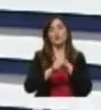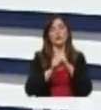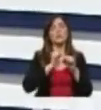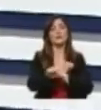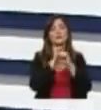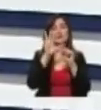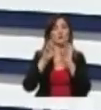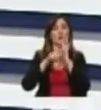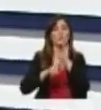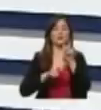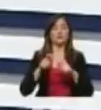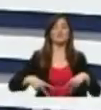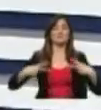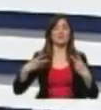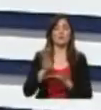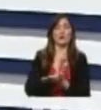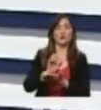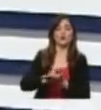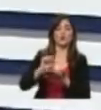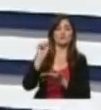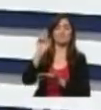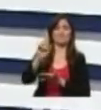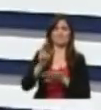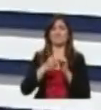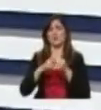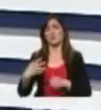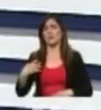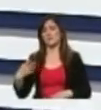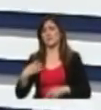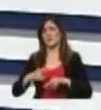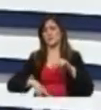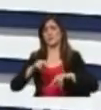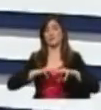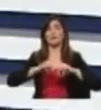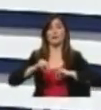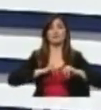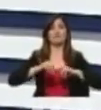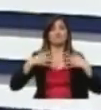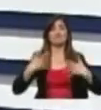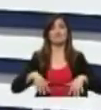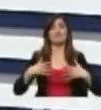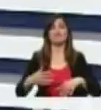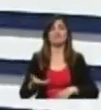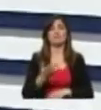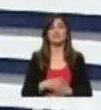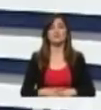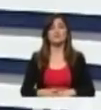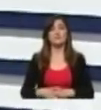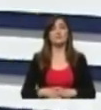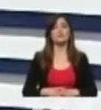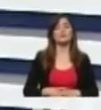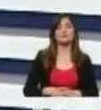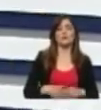de Solanda se quejan por los múltiples problemas que genera la construcción de la estación del Metro de Quito que lleva el mismo nombre. Aseguran